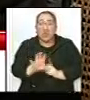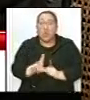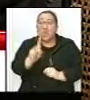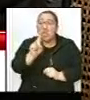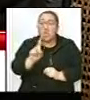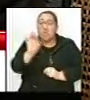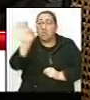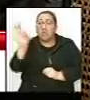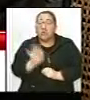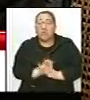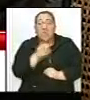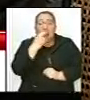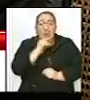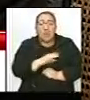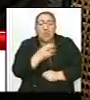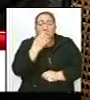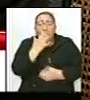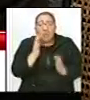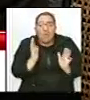46% a 51% la anemia.